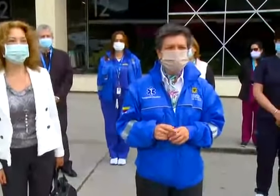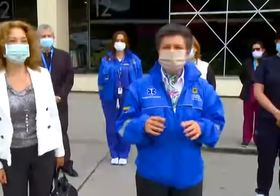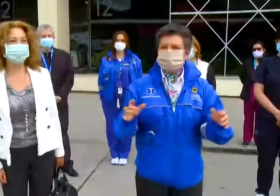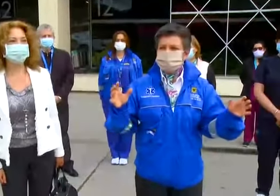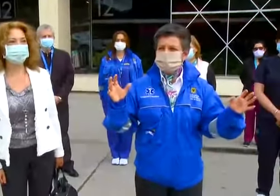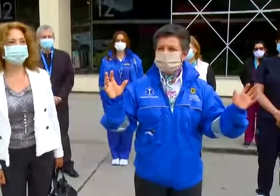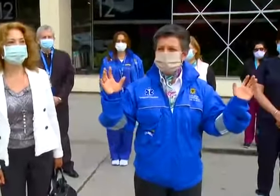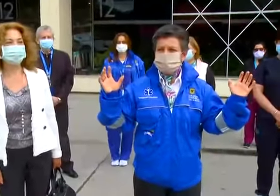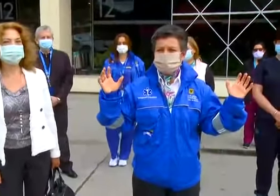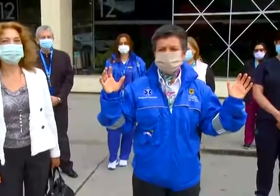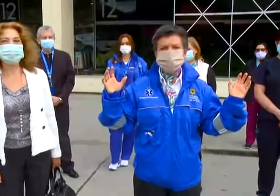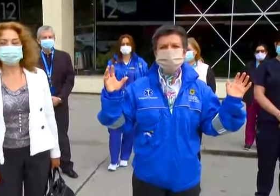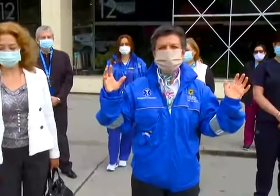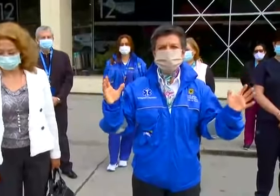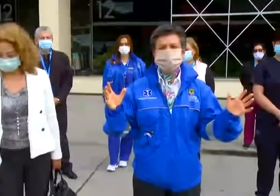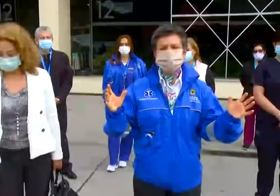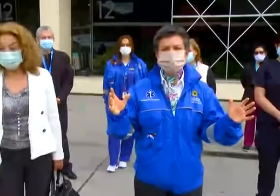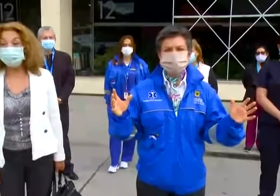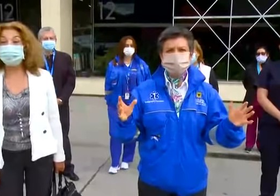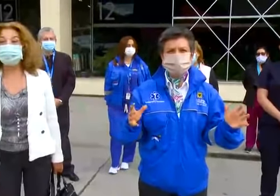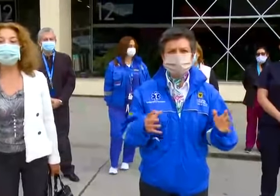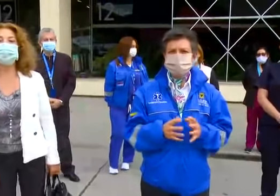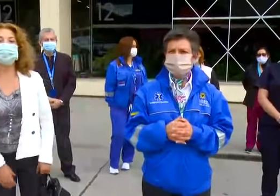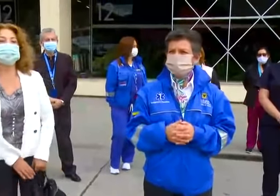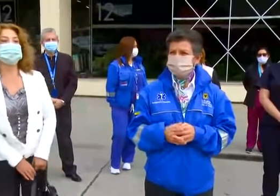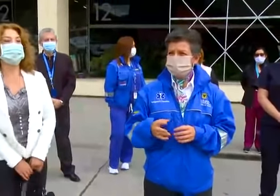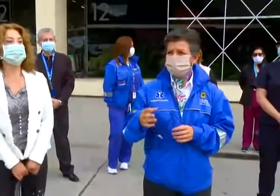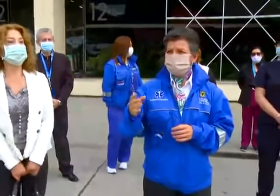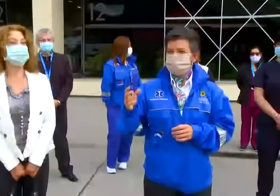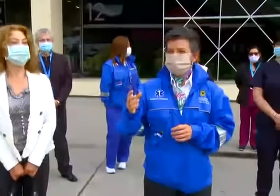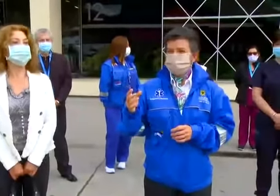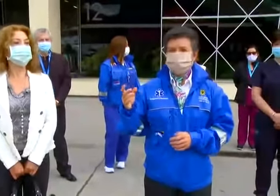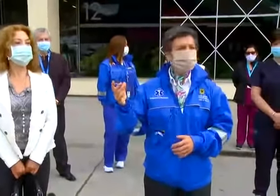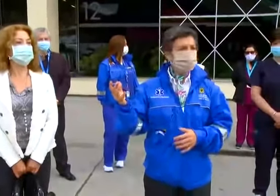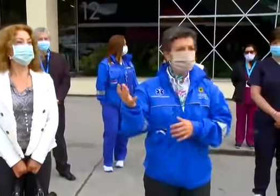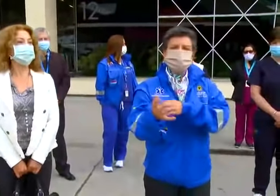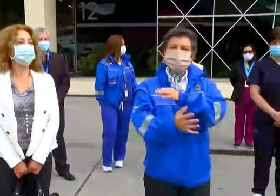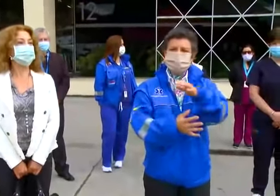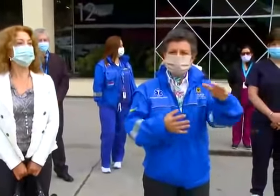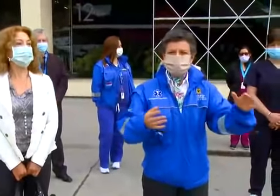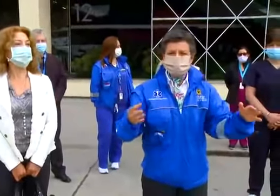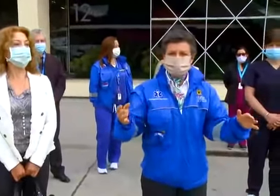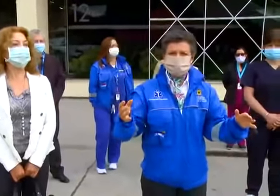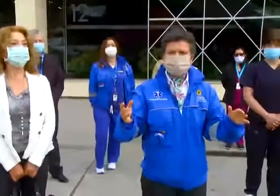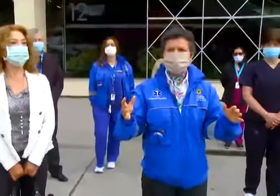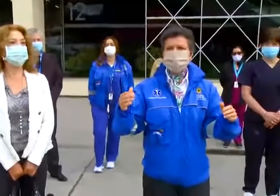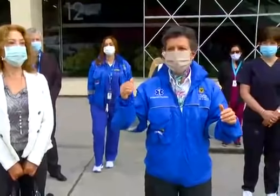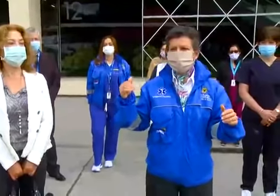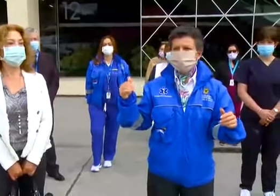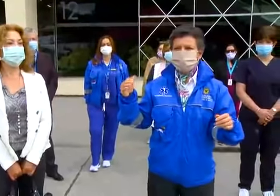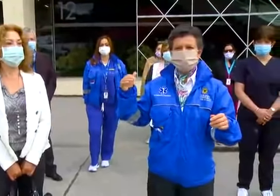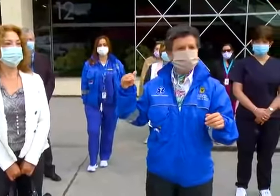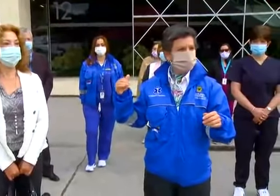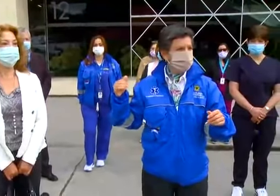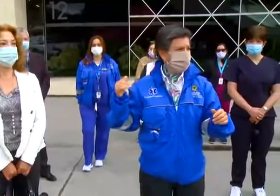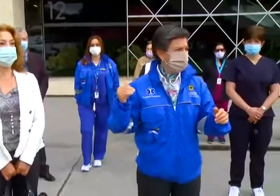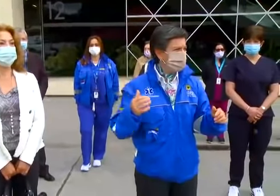Pero queríamos explicarle a los ciudadanos, a los medios de comunicación, toda la operación que implica, es decir, no